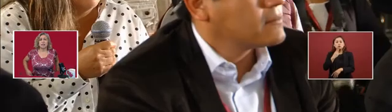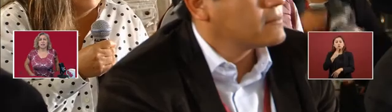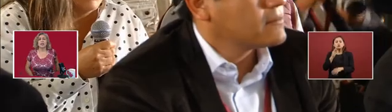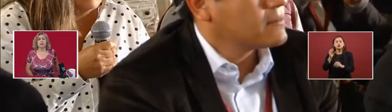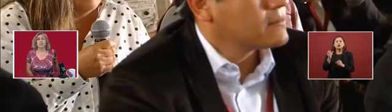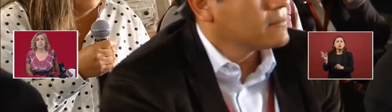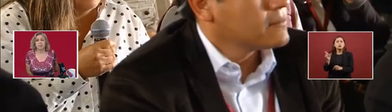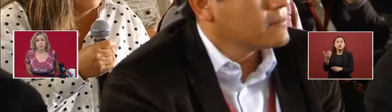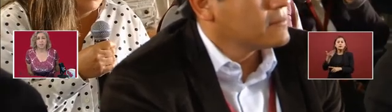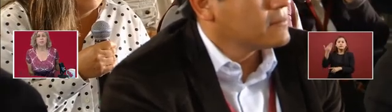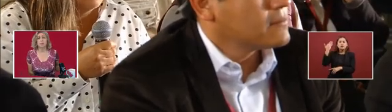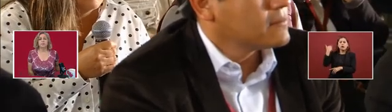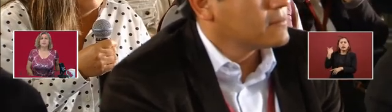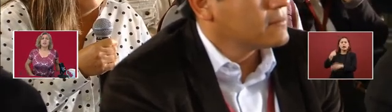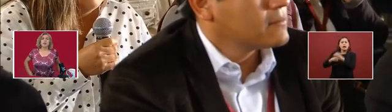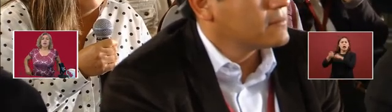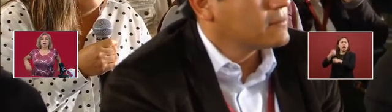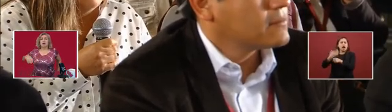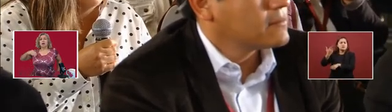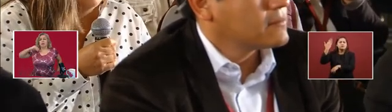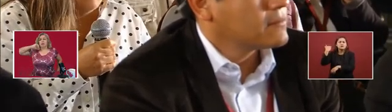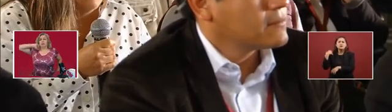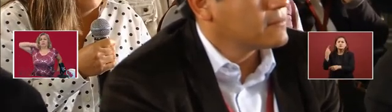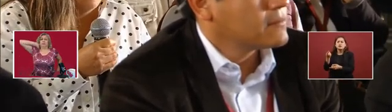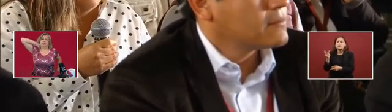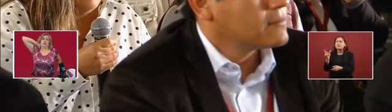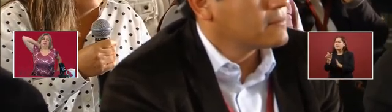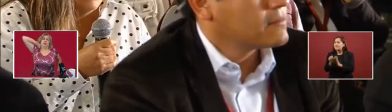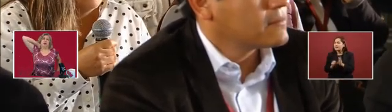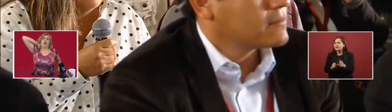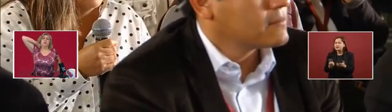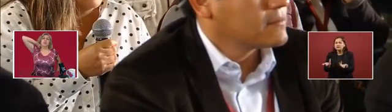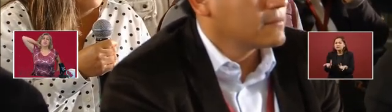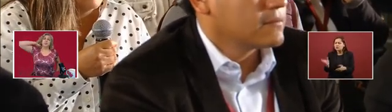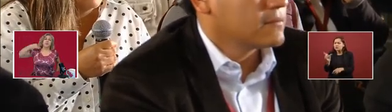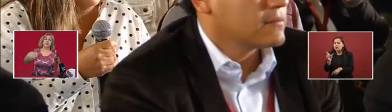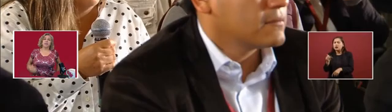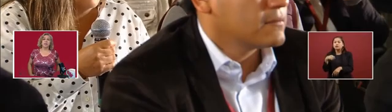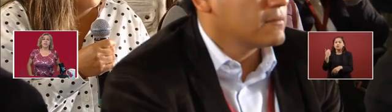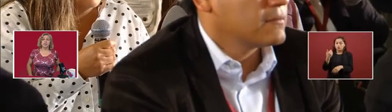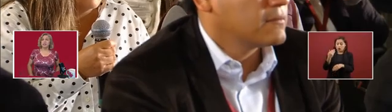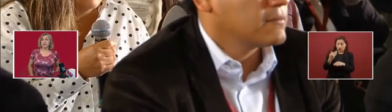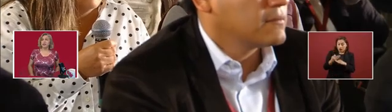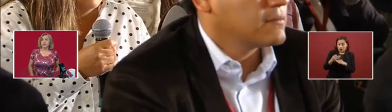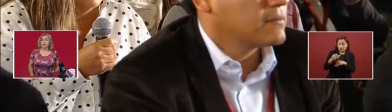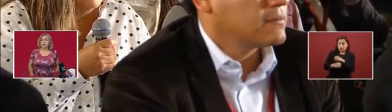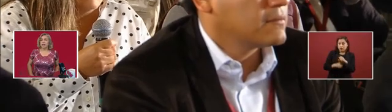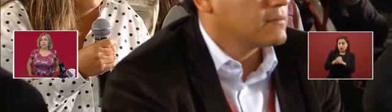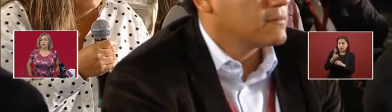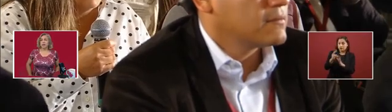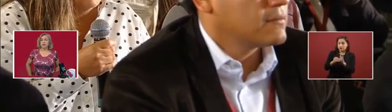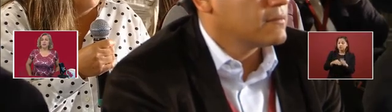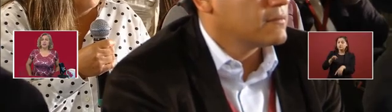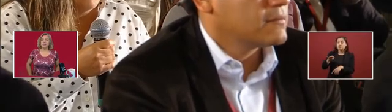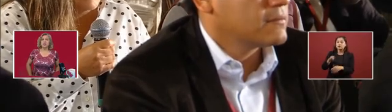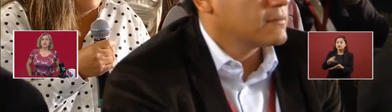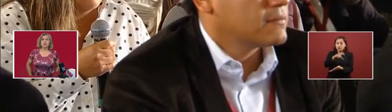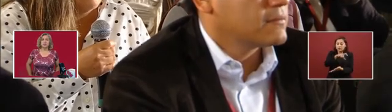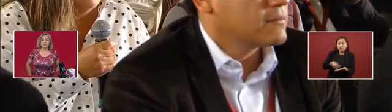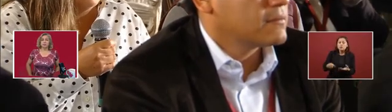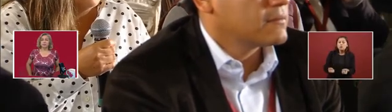So I want to ask, ¿Realmente el insecticida a nivel federal se utiliza cuando ya fracasaron en los estados o hay necesidad en los estados?